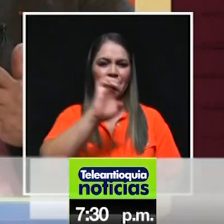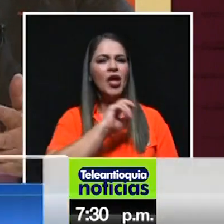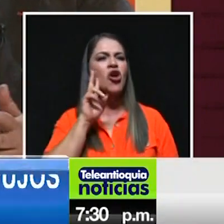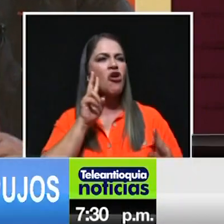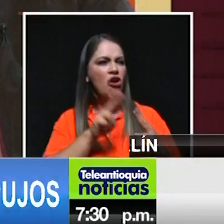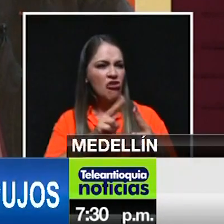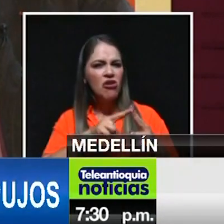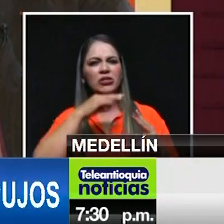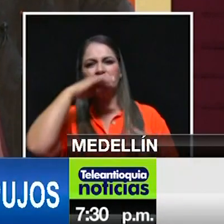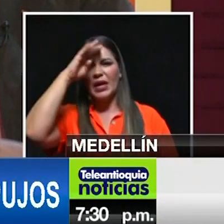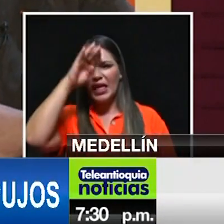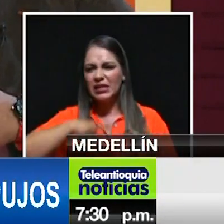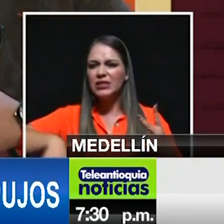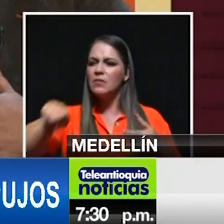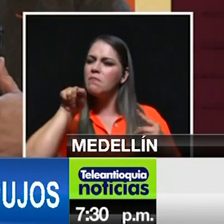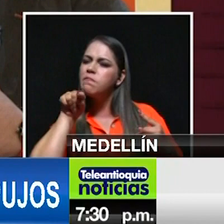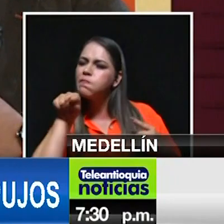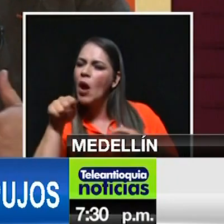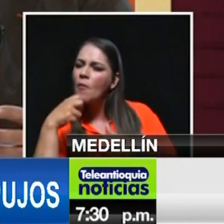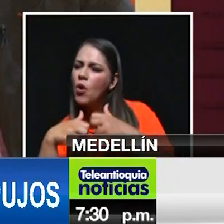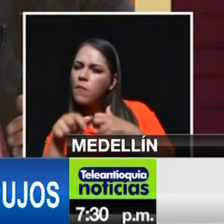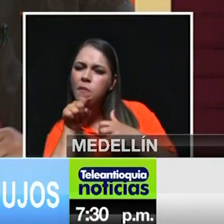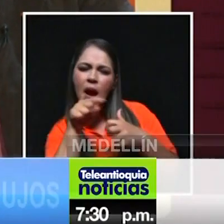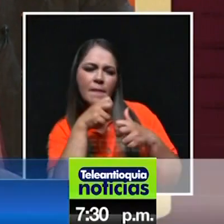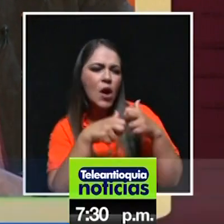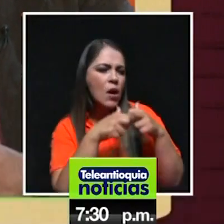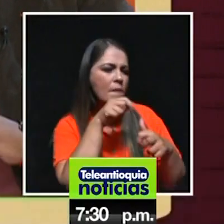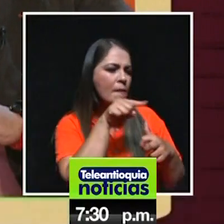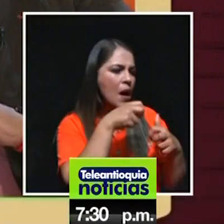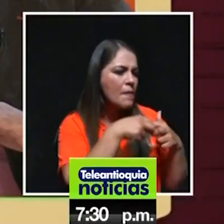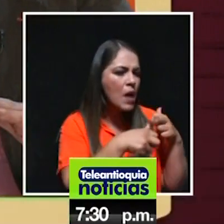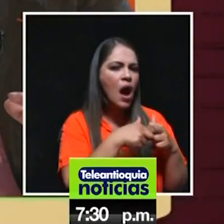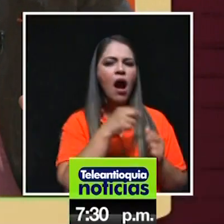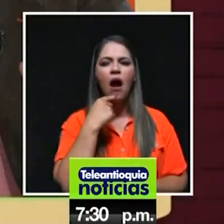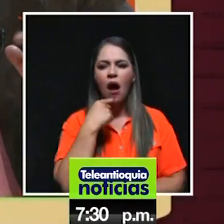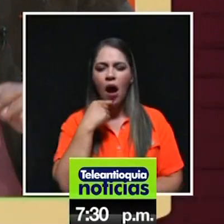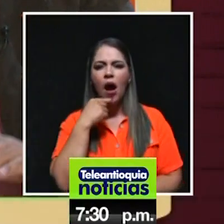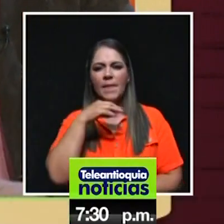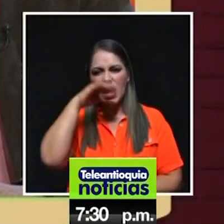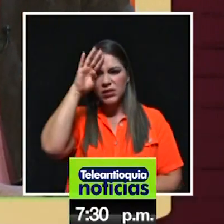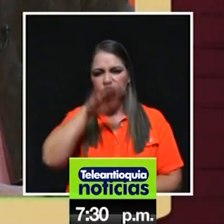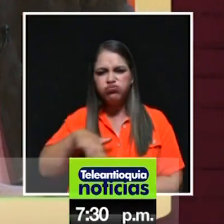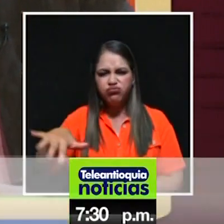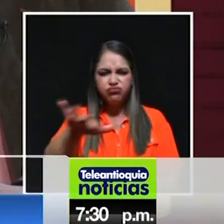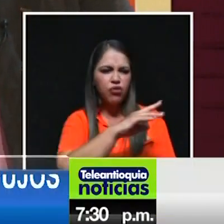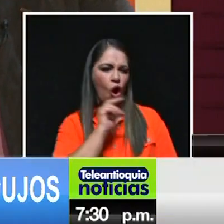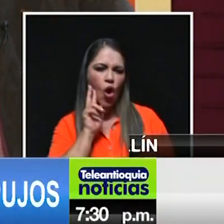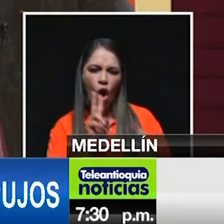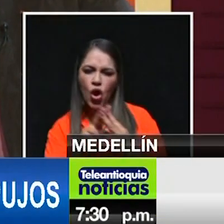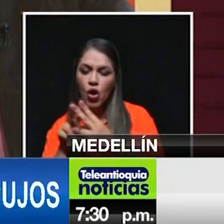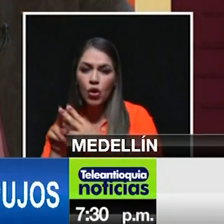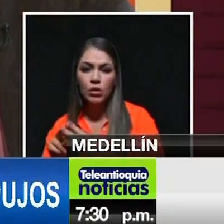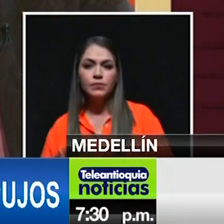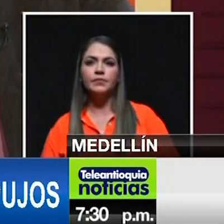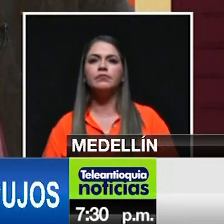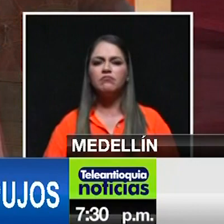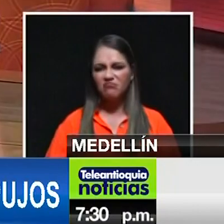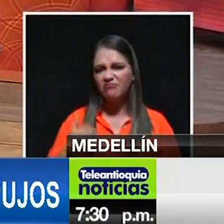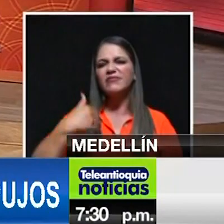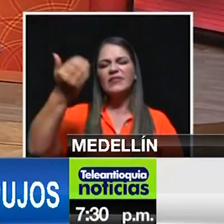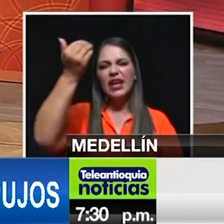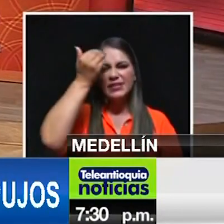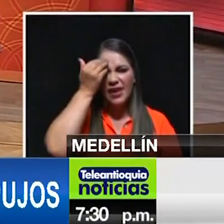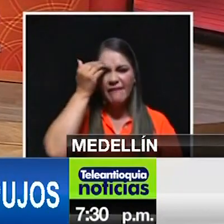conozco los problemas me recorrí he recorrido esta ciudad por hasta los últimos vericuetos sé de las problemáticas